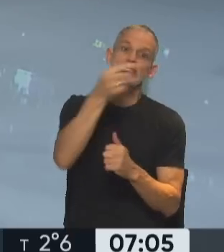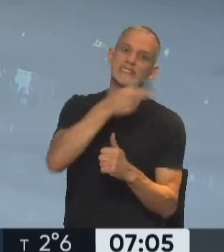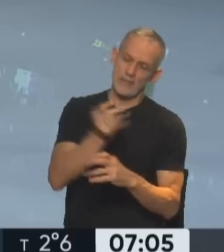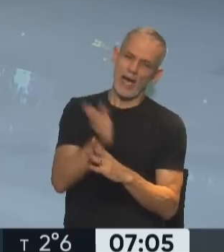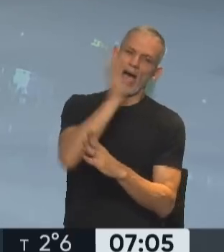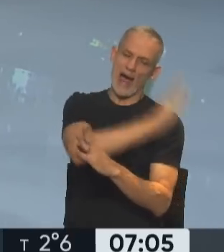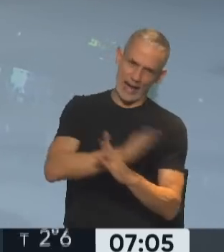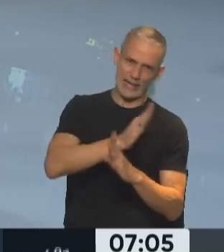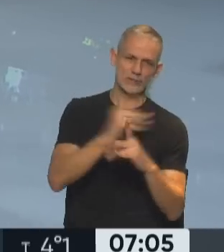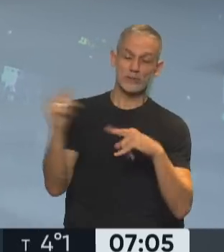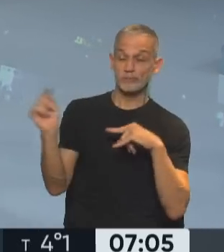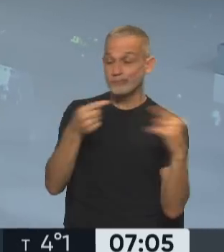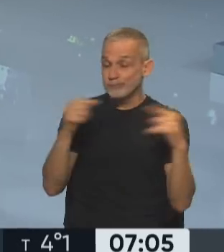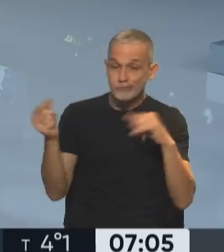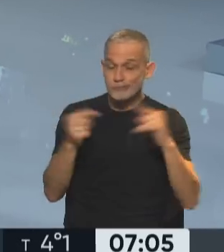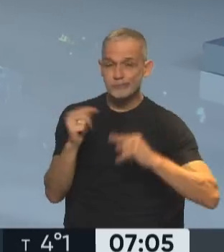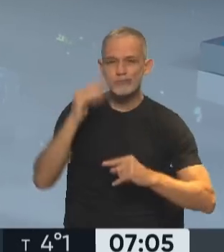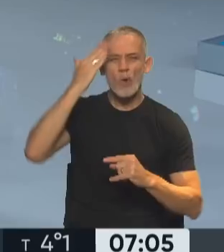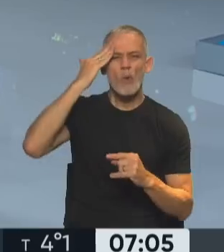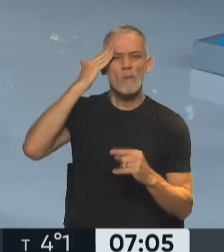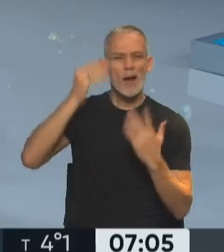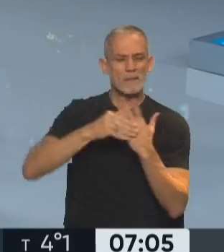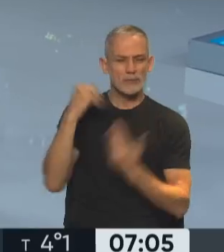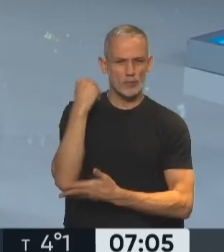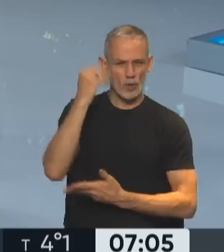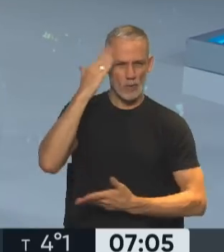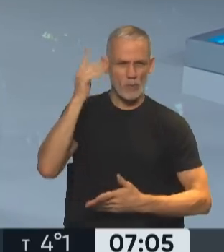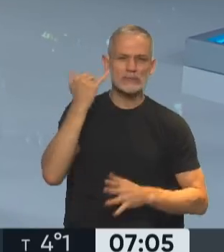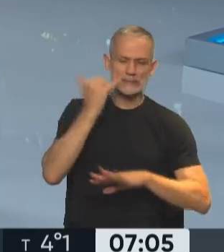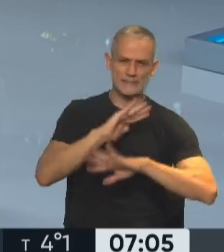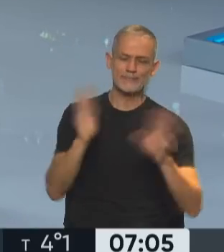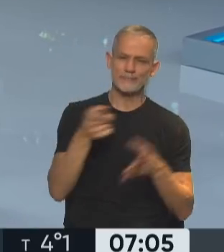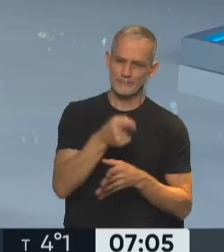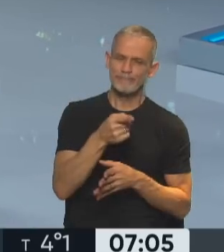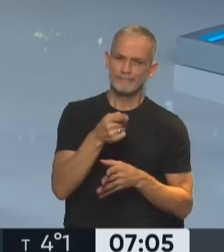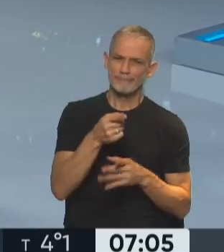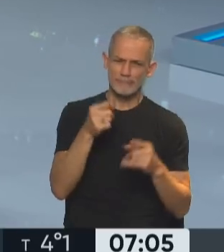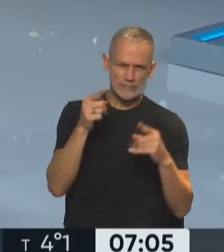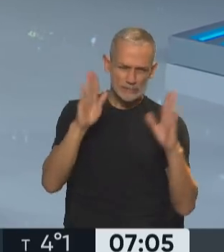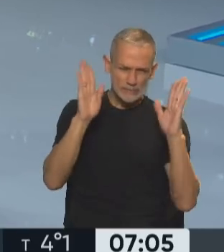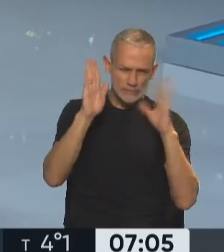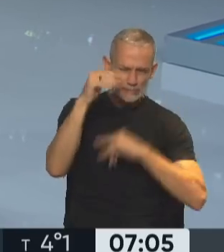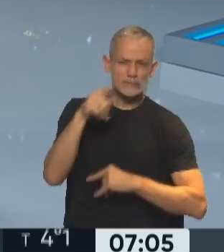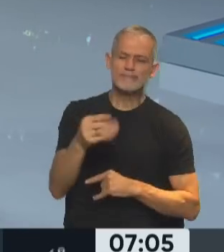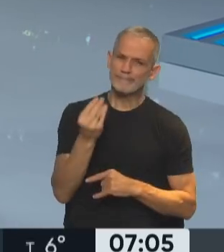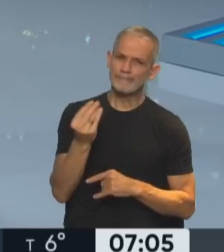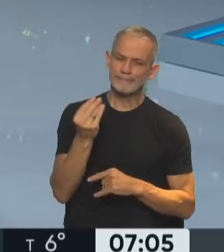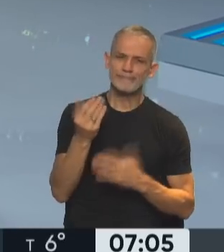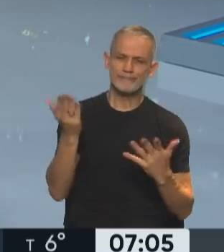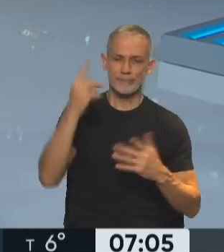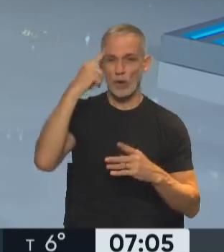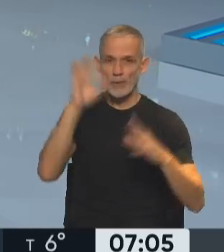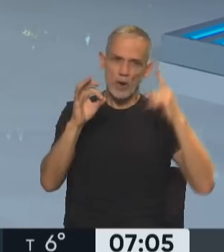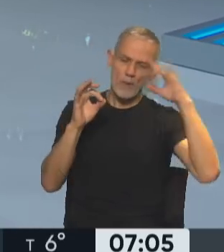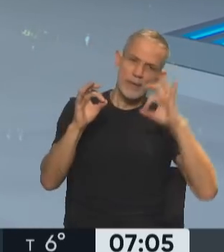semanas, de un conflicto que tuvo a Guzmán en el ojo de la tormenta con pensamientos distintos